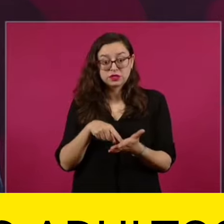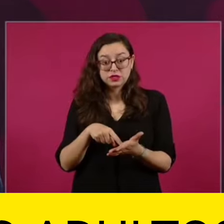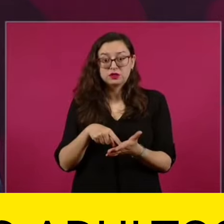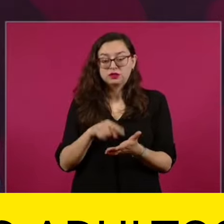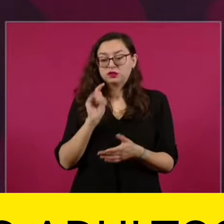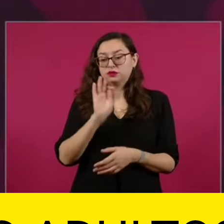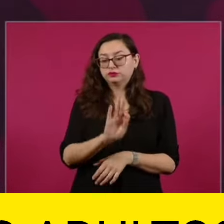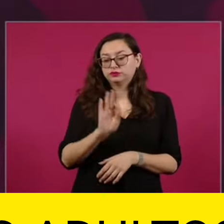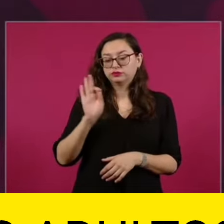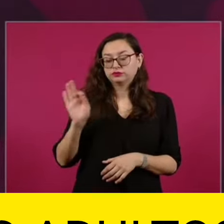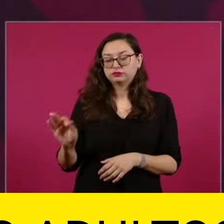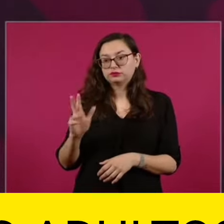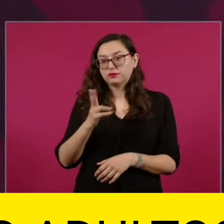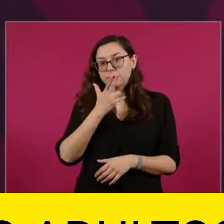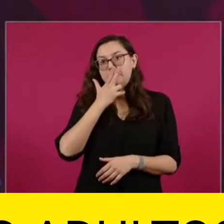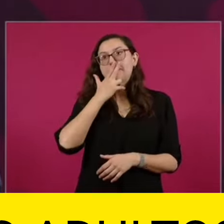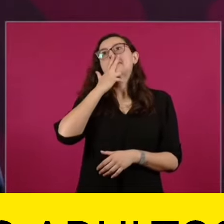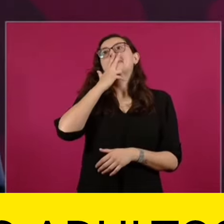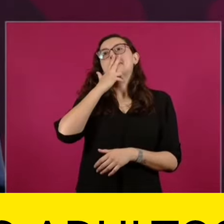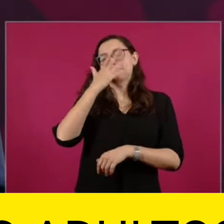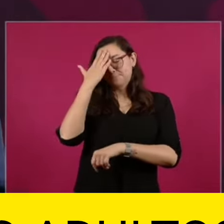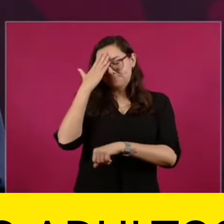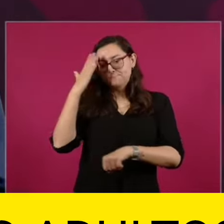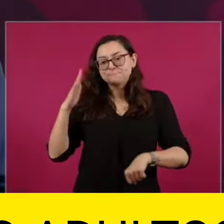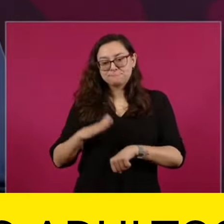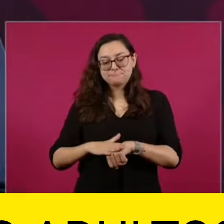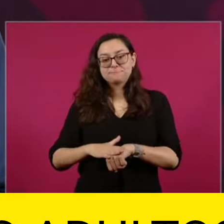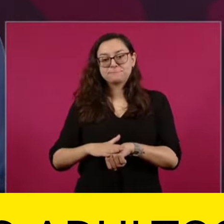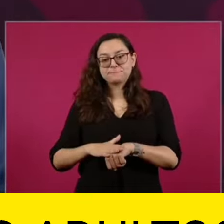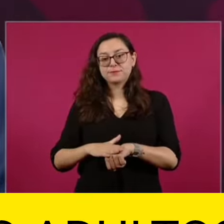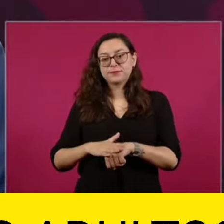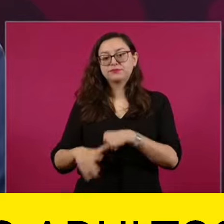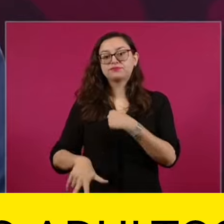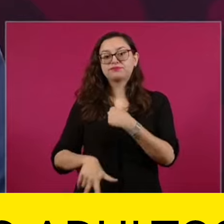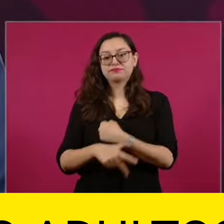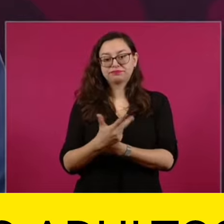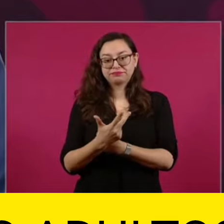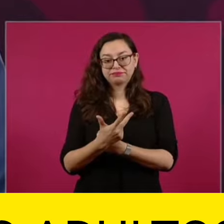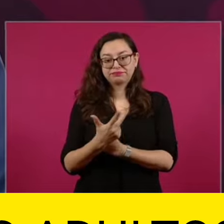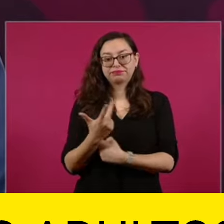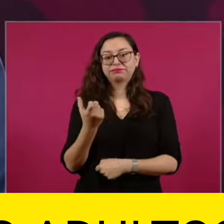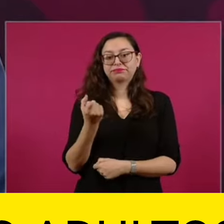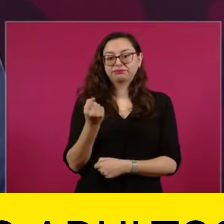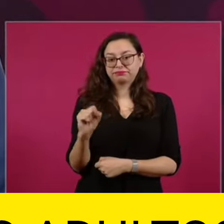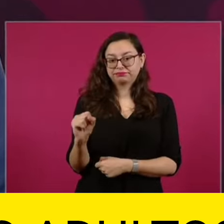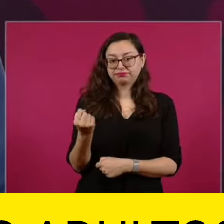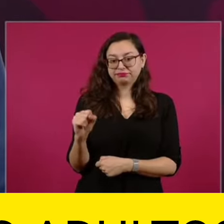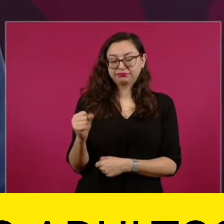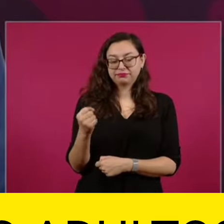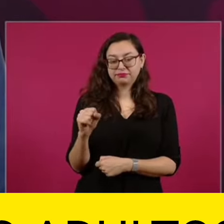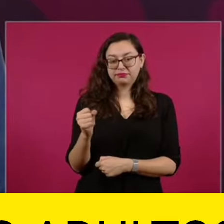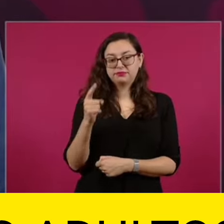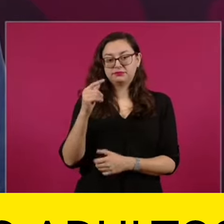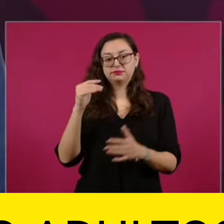fecha histórica del 13 de